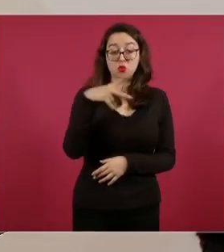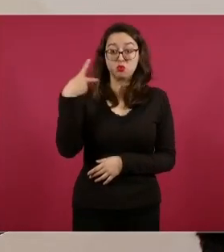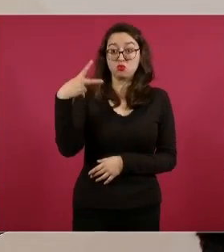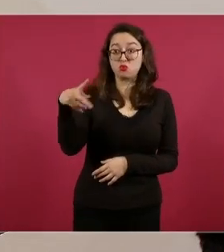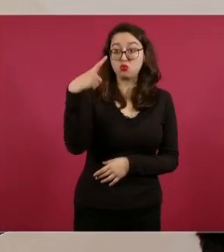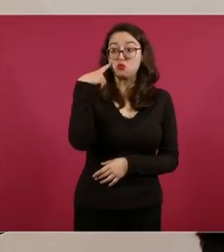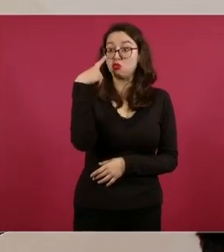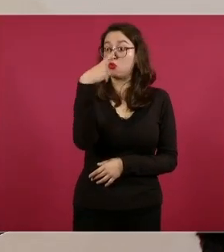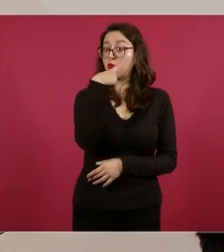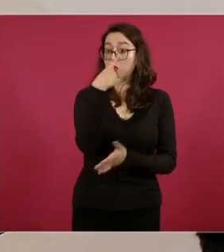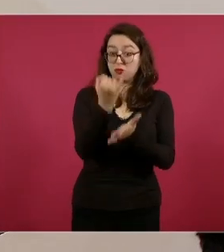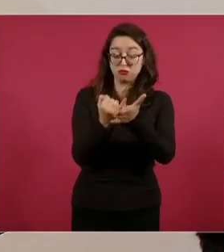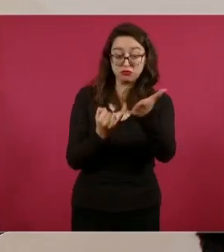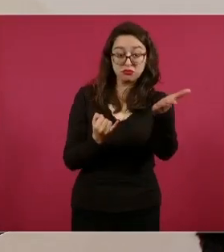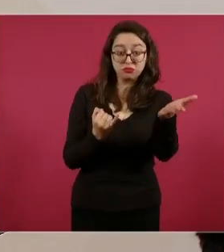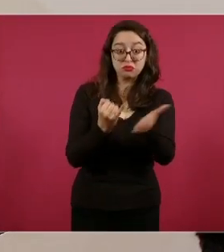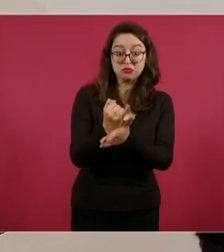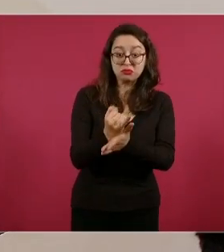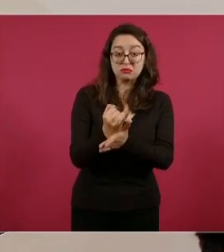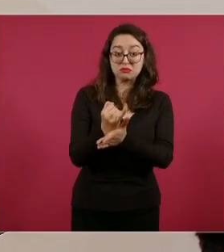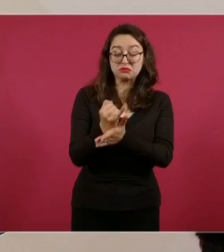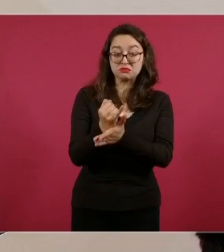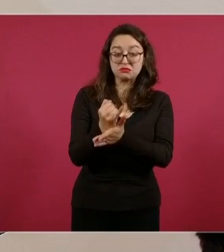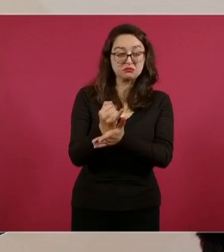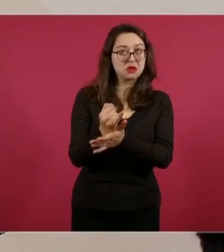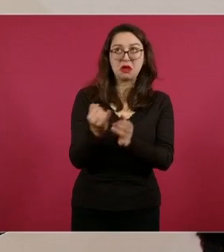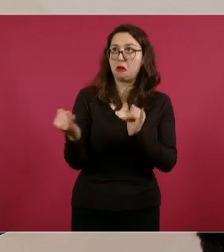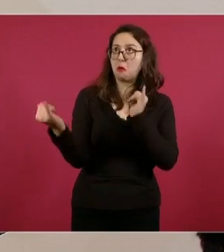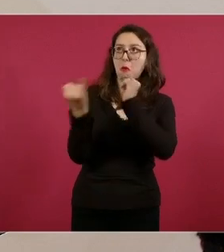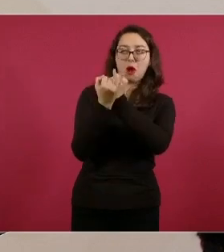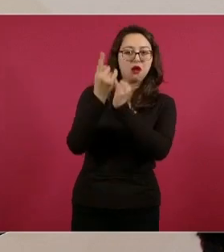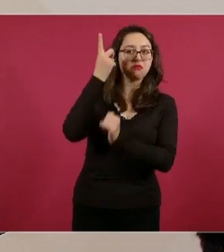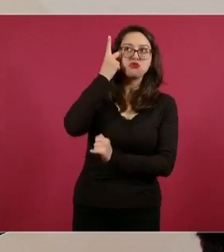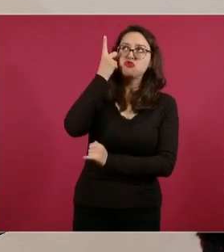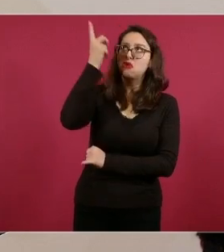de Dios y la voz de la historia.